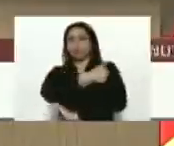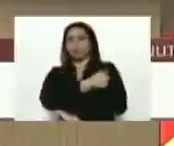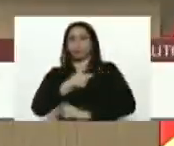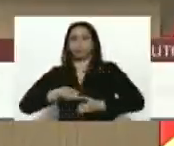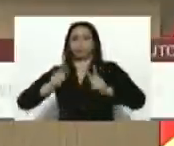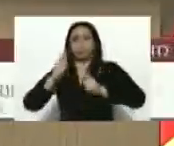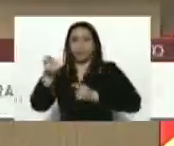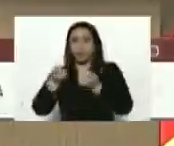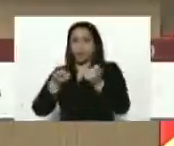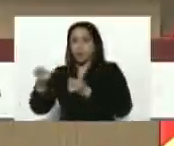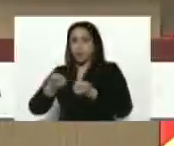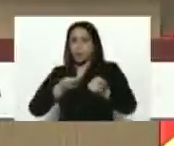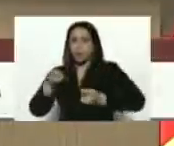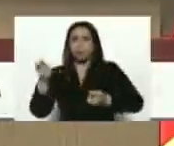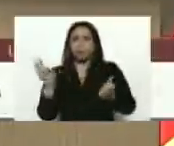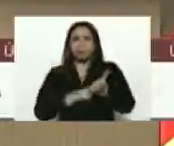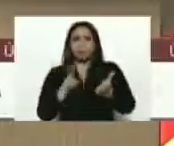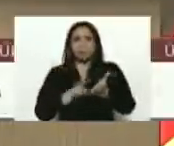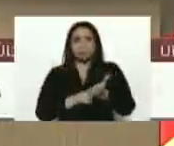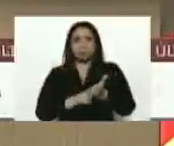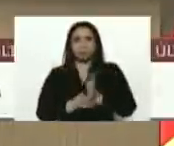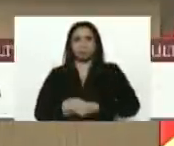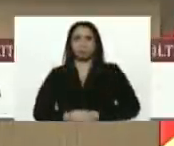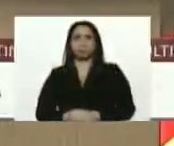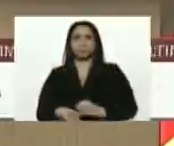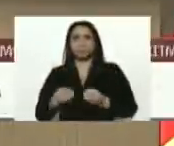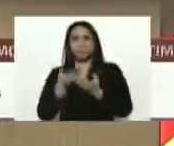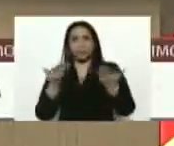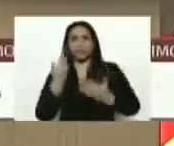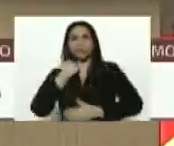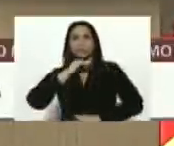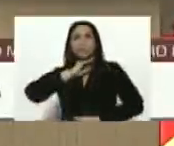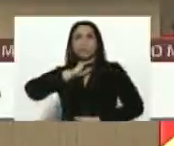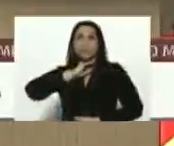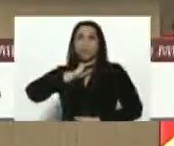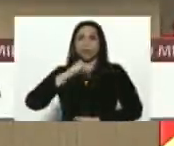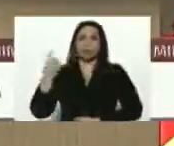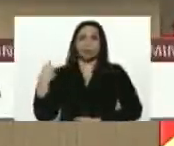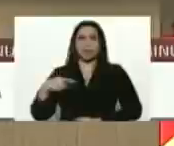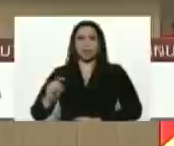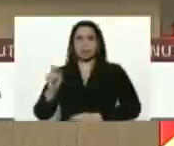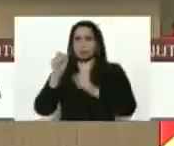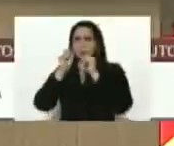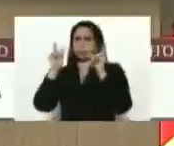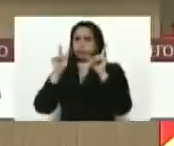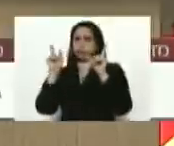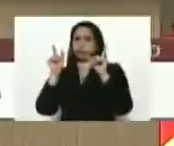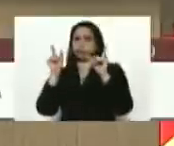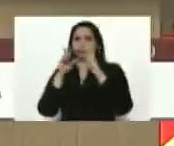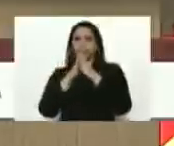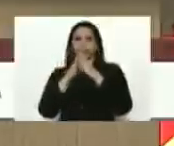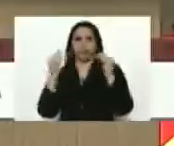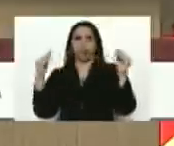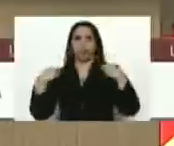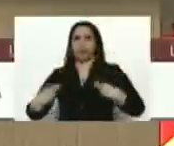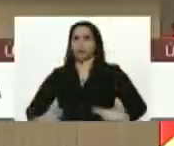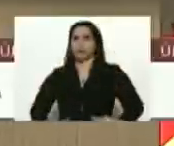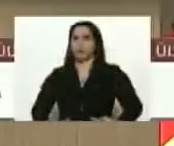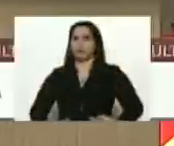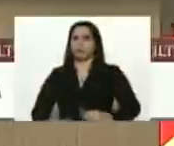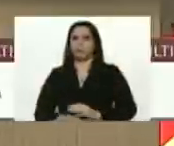control eficiente y verdadero de esta pandemia que ha tenido impacto en toda la humanidad a nivel